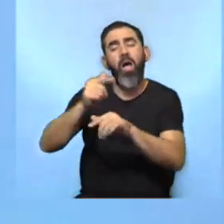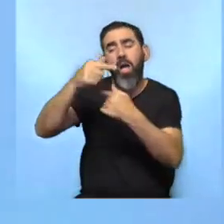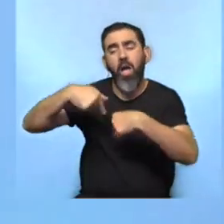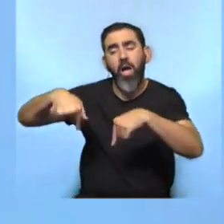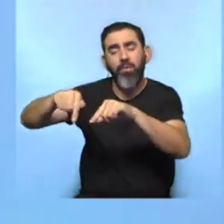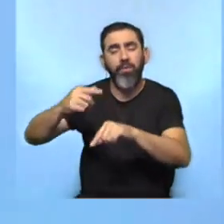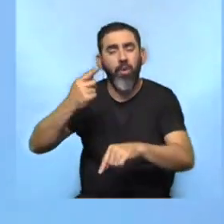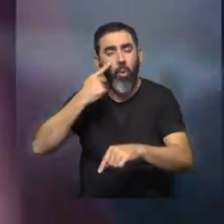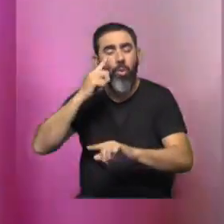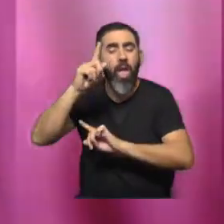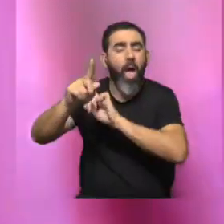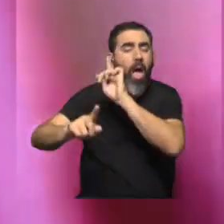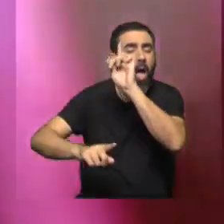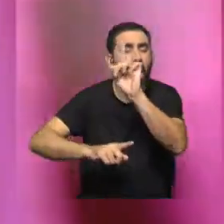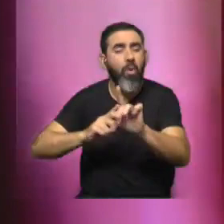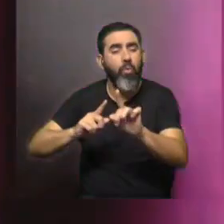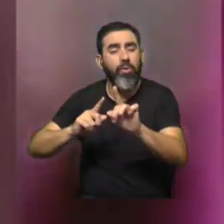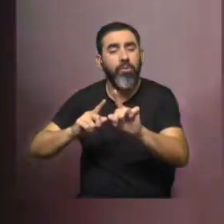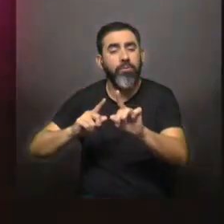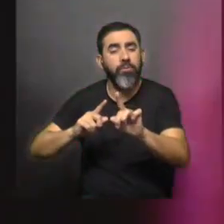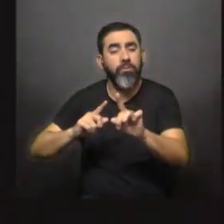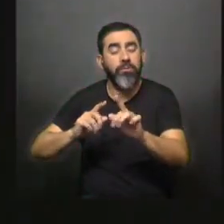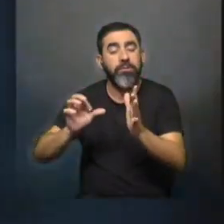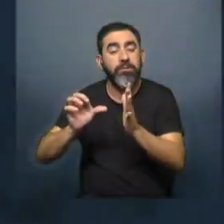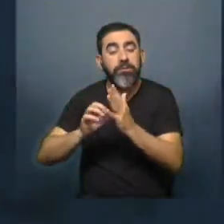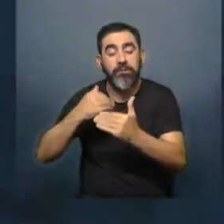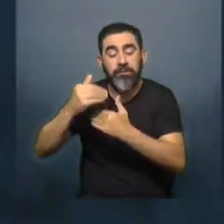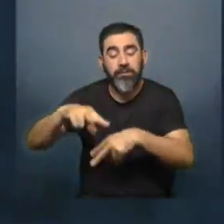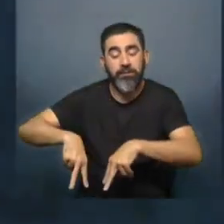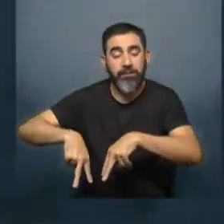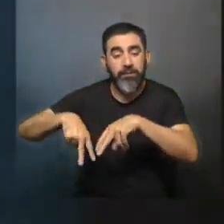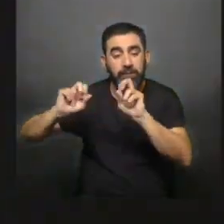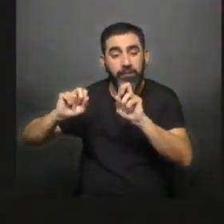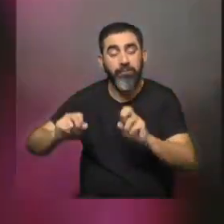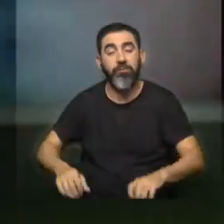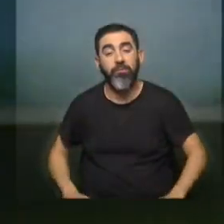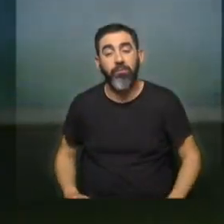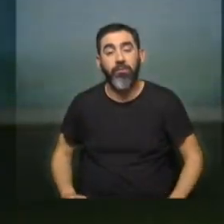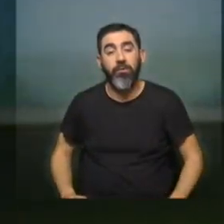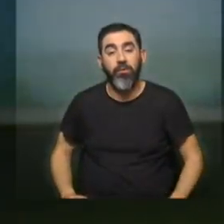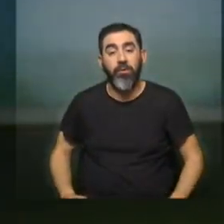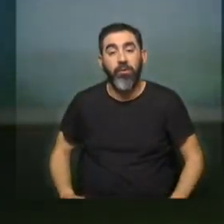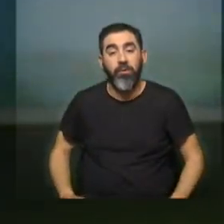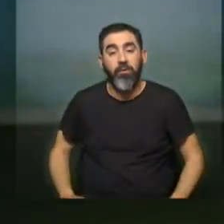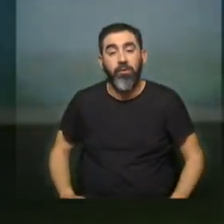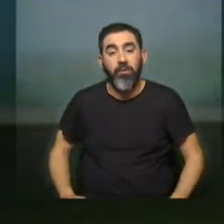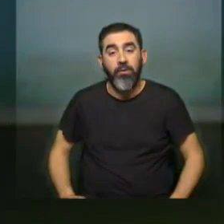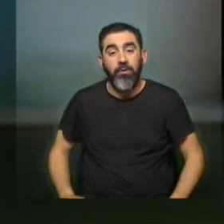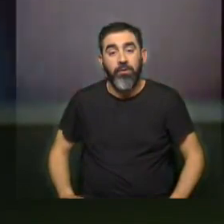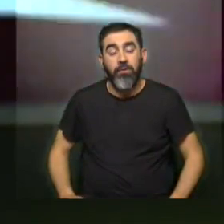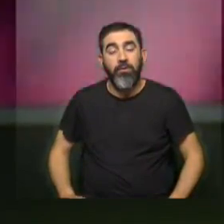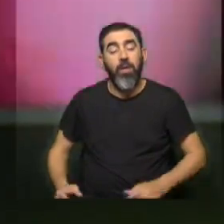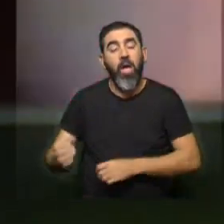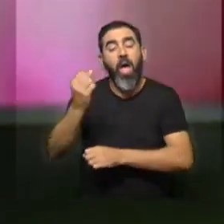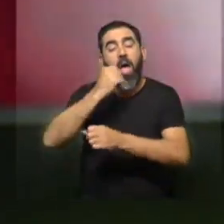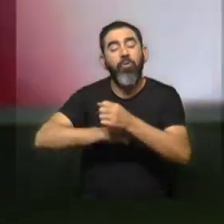conoce algún intento, digamos, sistemático de investigar o de excavar? Ya en la década de